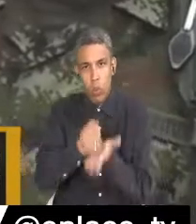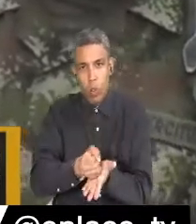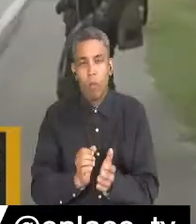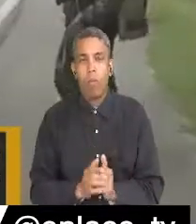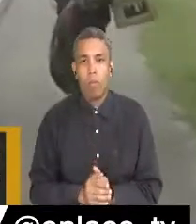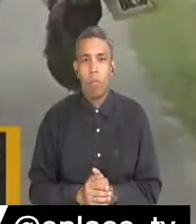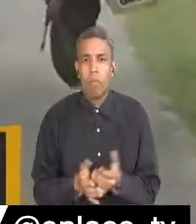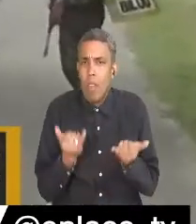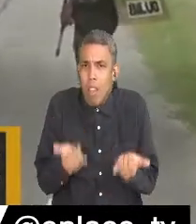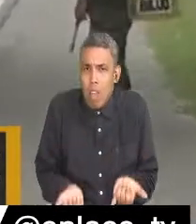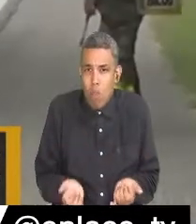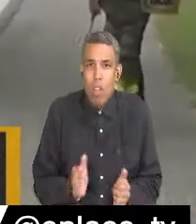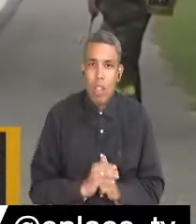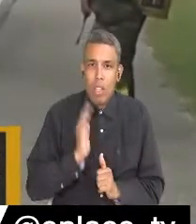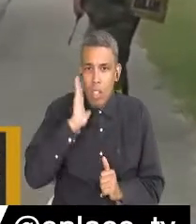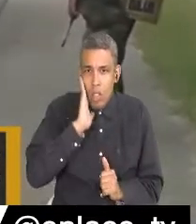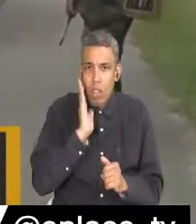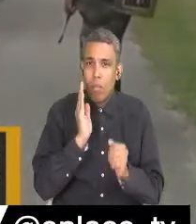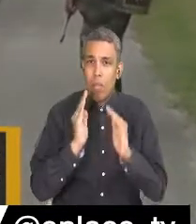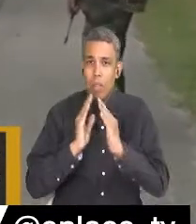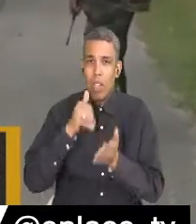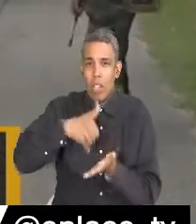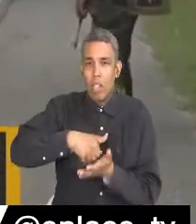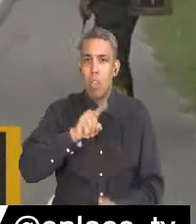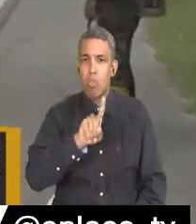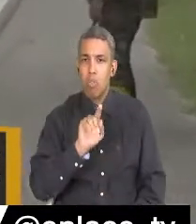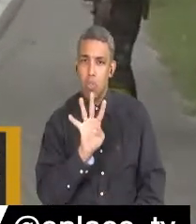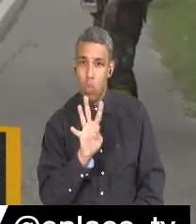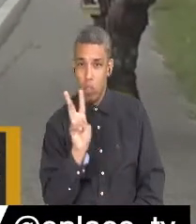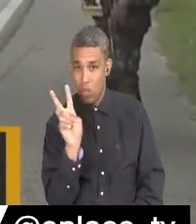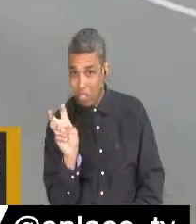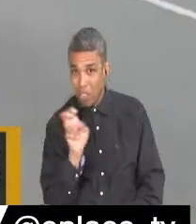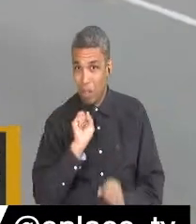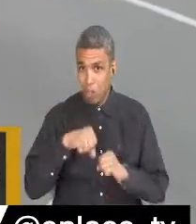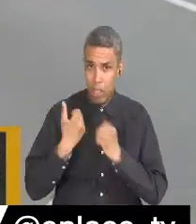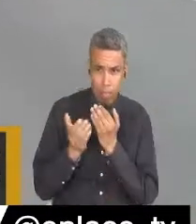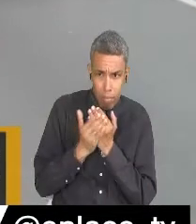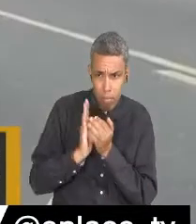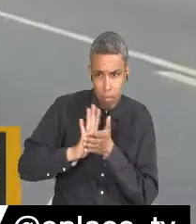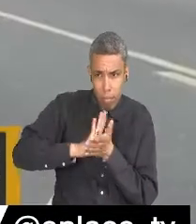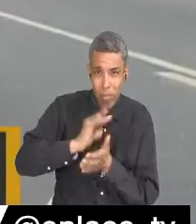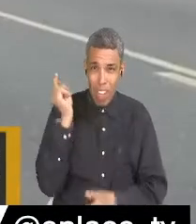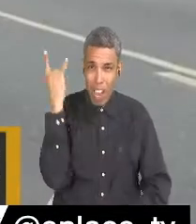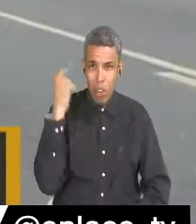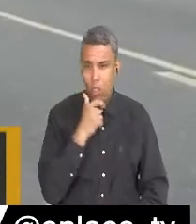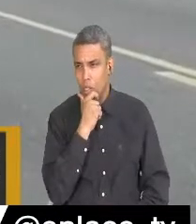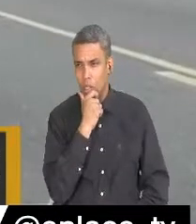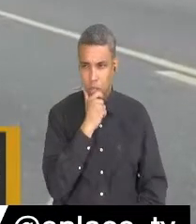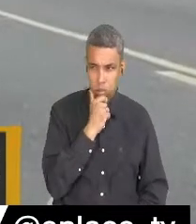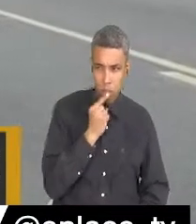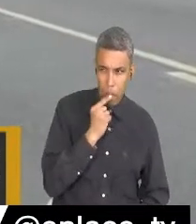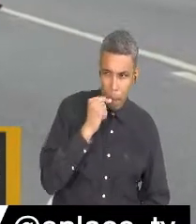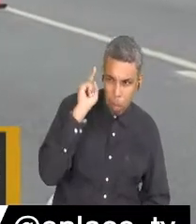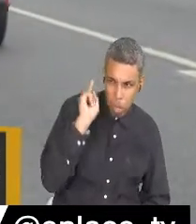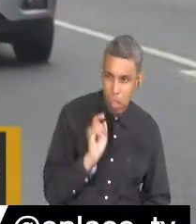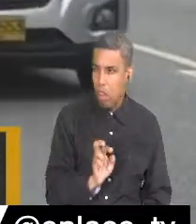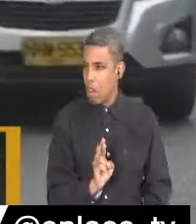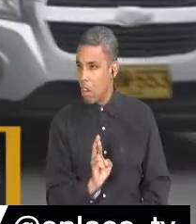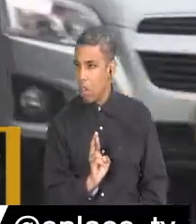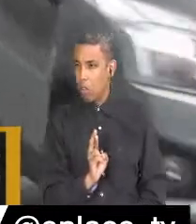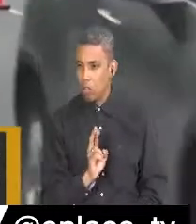desde cualquier teléfono o celular o fijo la línea 147 para que cualquier ciudadano pueda informar, denunciar o alertar a las tropas sobre situaciones que pongan